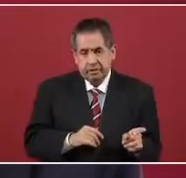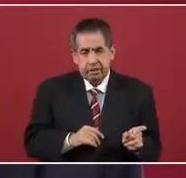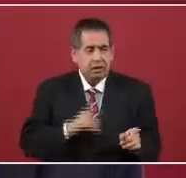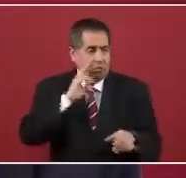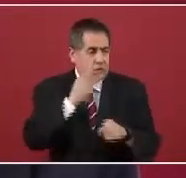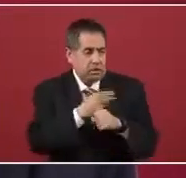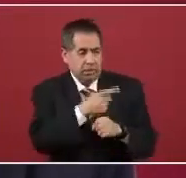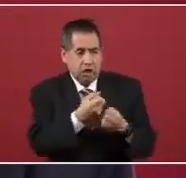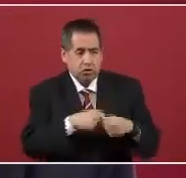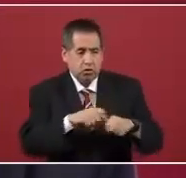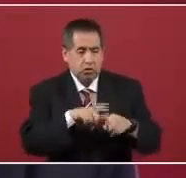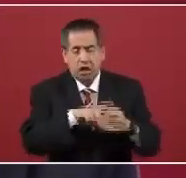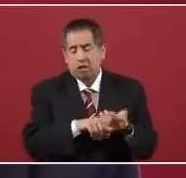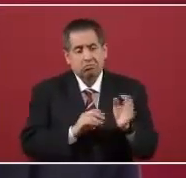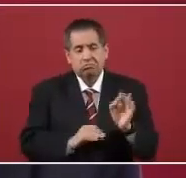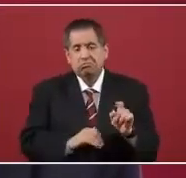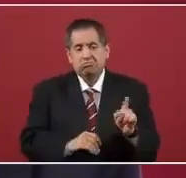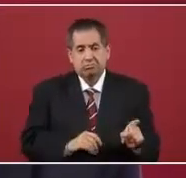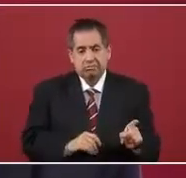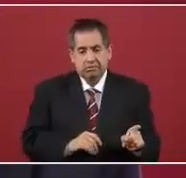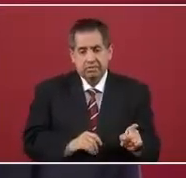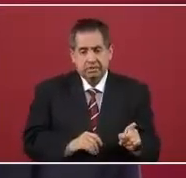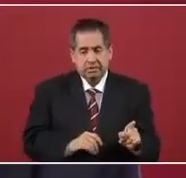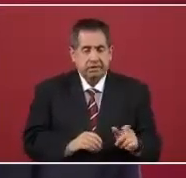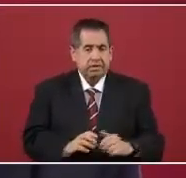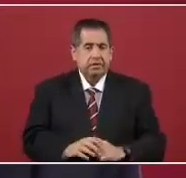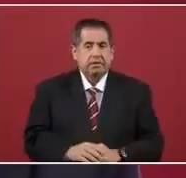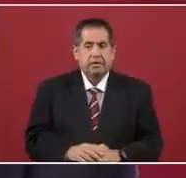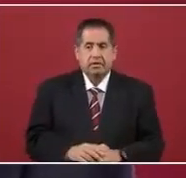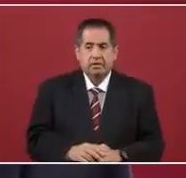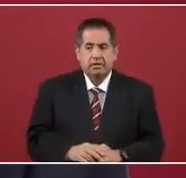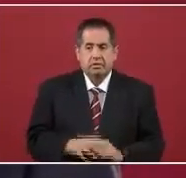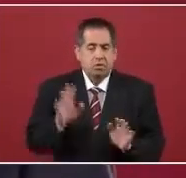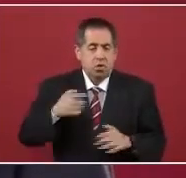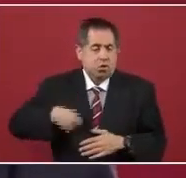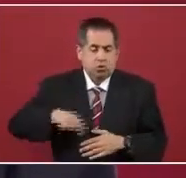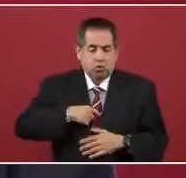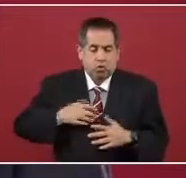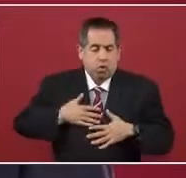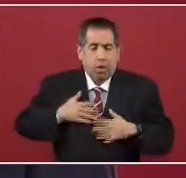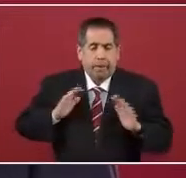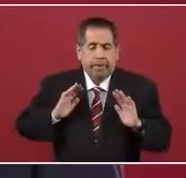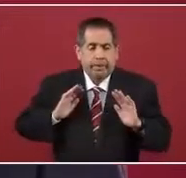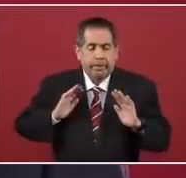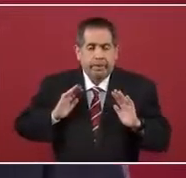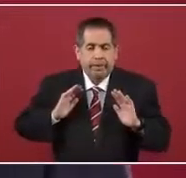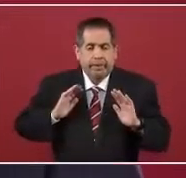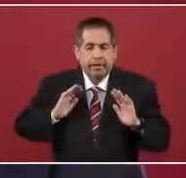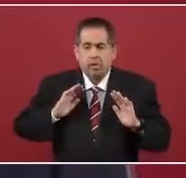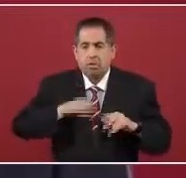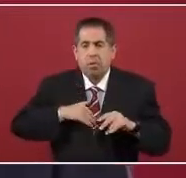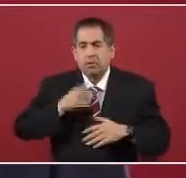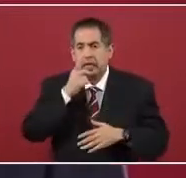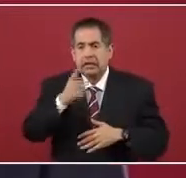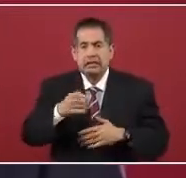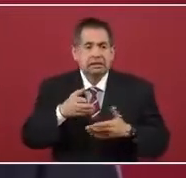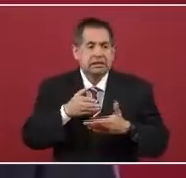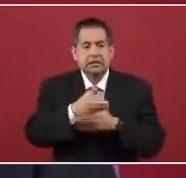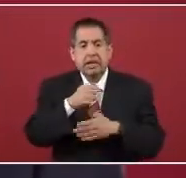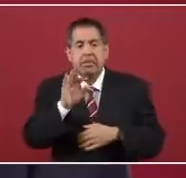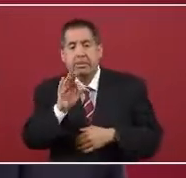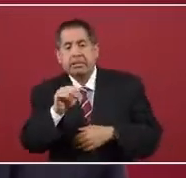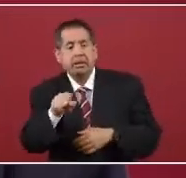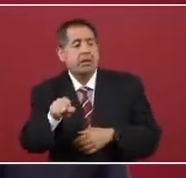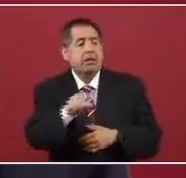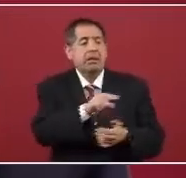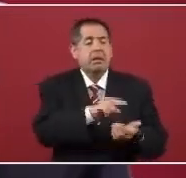social. Pero nosotros no vamos a decirle a nadie